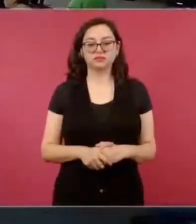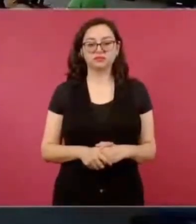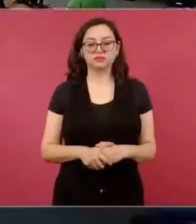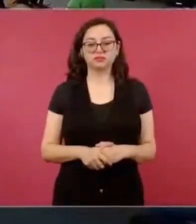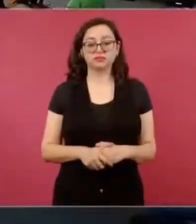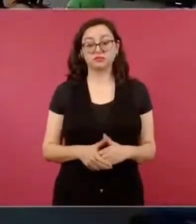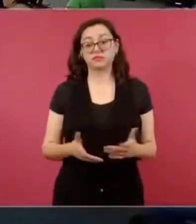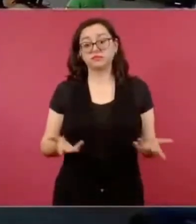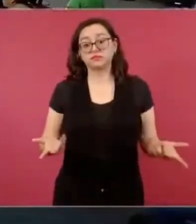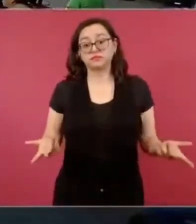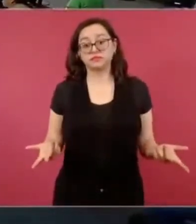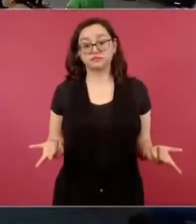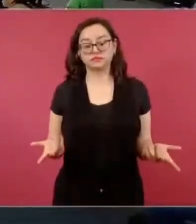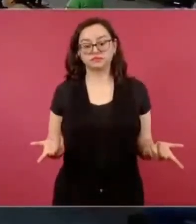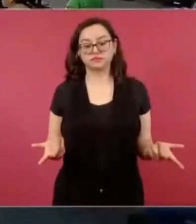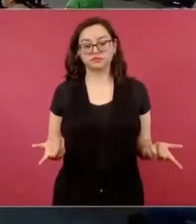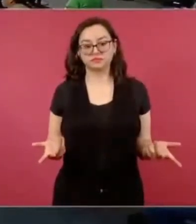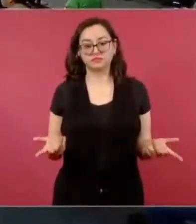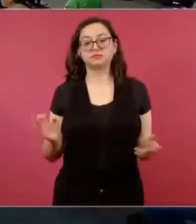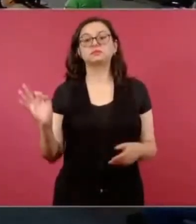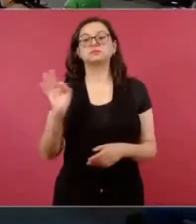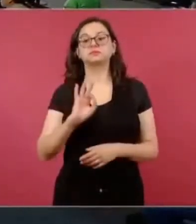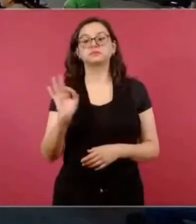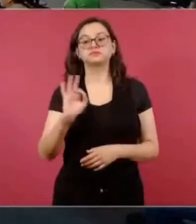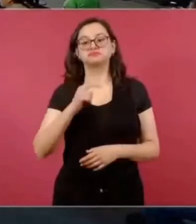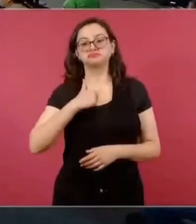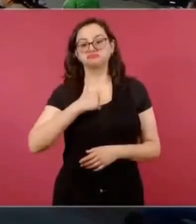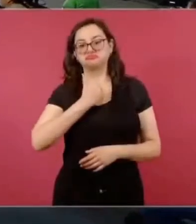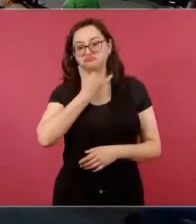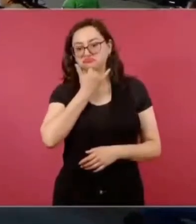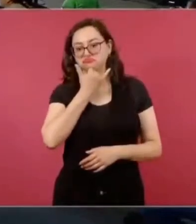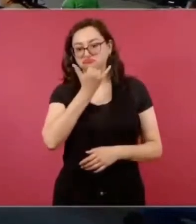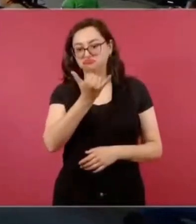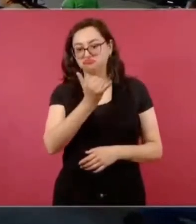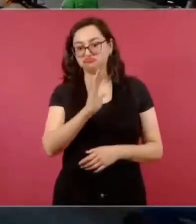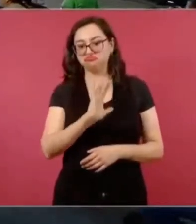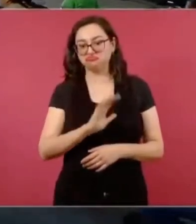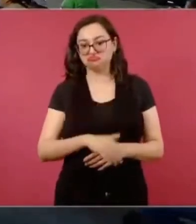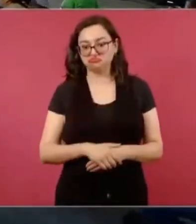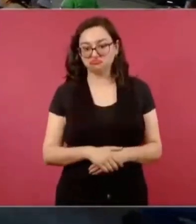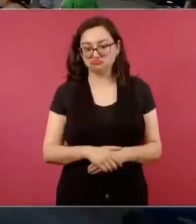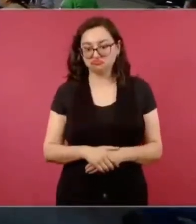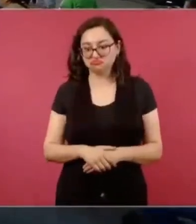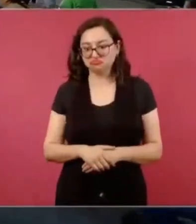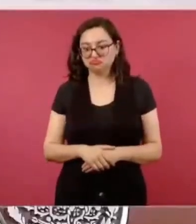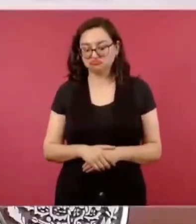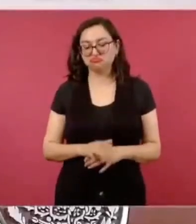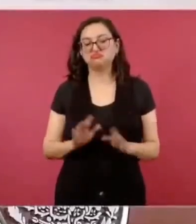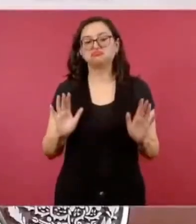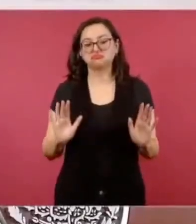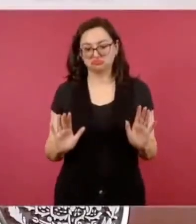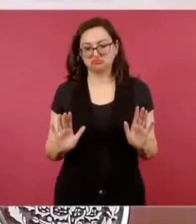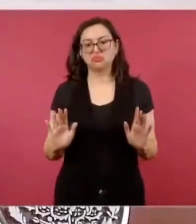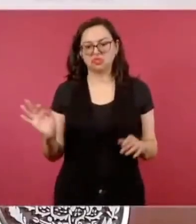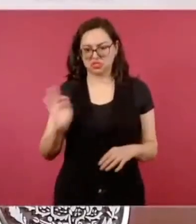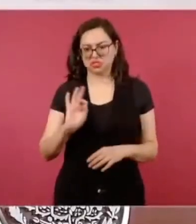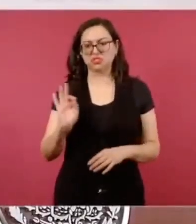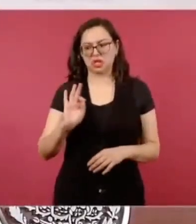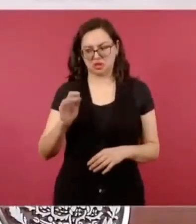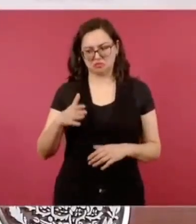Pero bueno, ¿y qué tal que yo me equivoque? Y me van a dar mi tenga para que